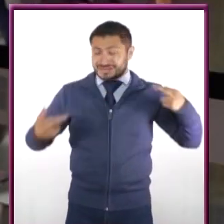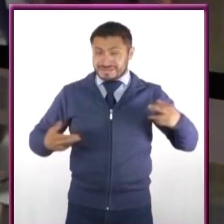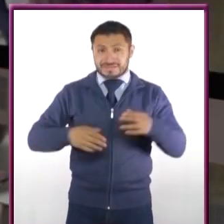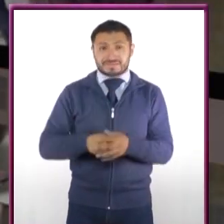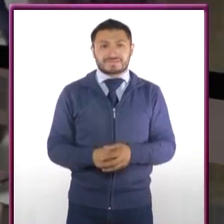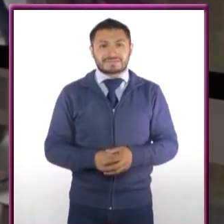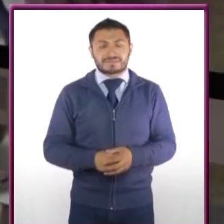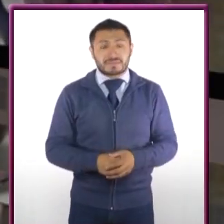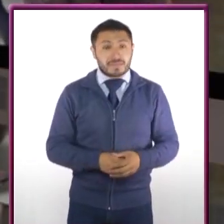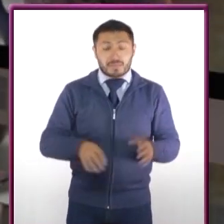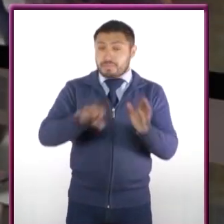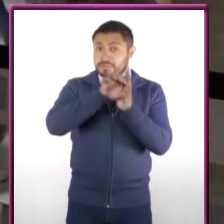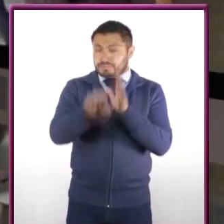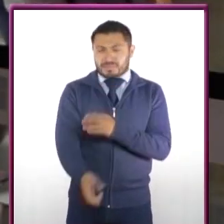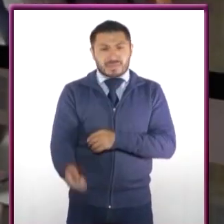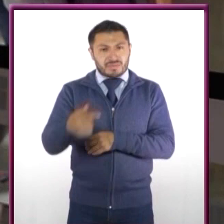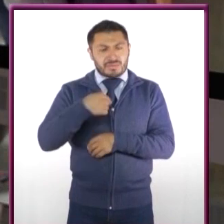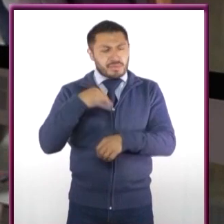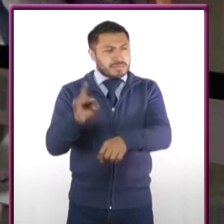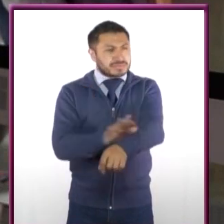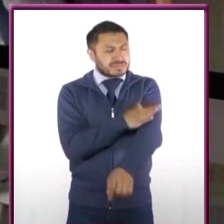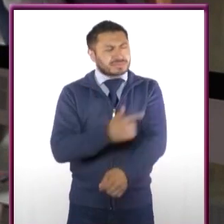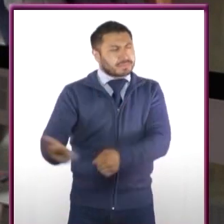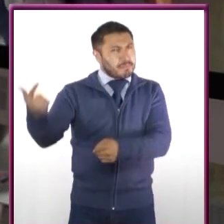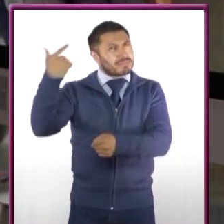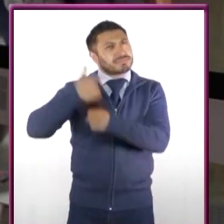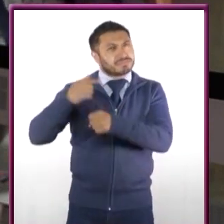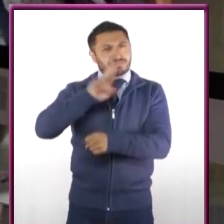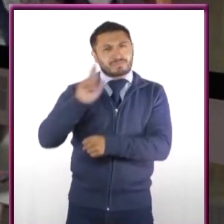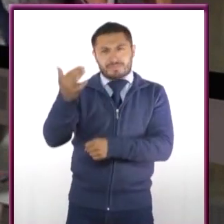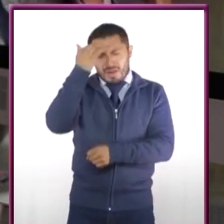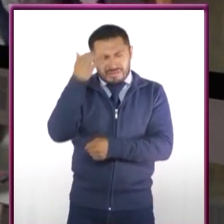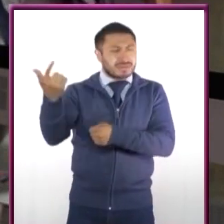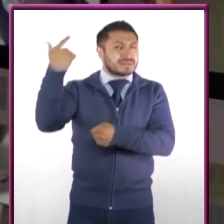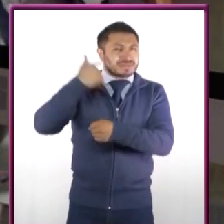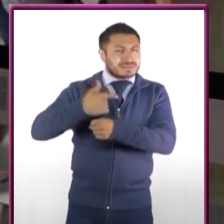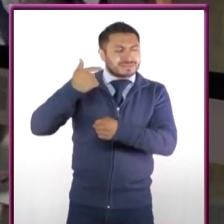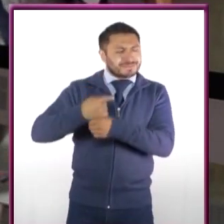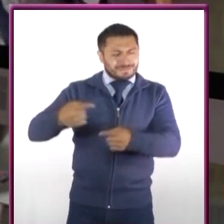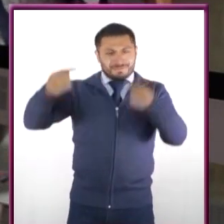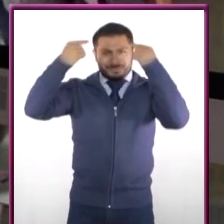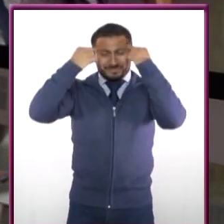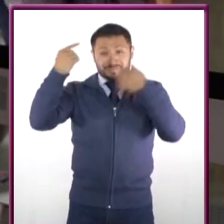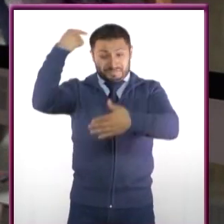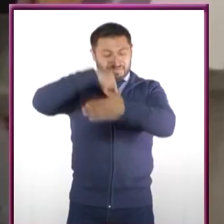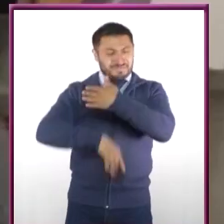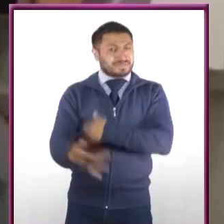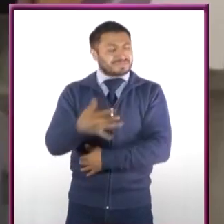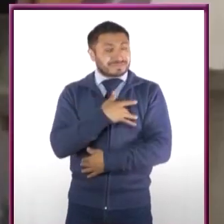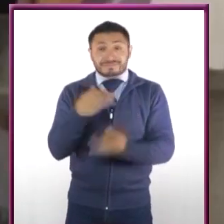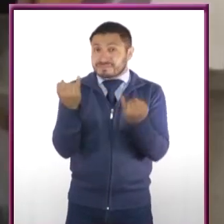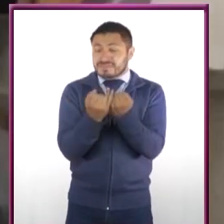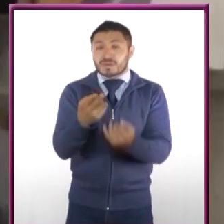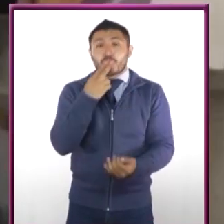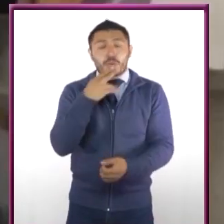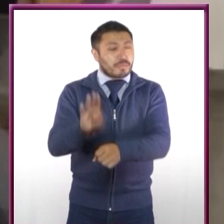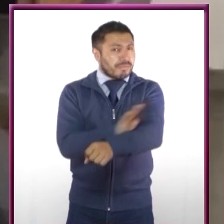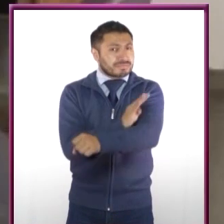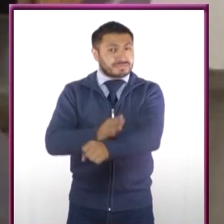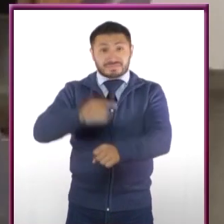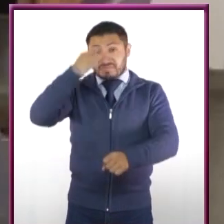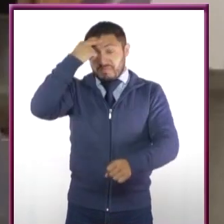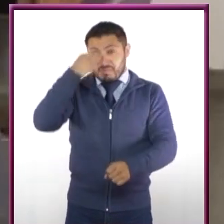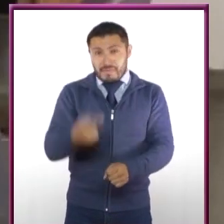si logramos controlar nuestras emociones, si las logramos reconocer y usarlas a nuestro favor, podemos ser más eficientes